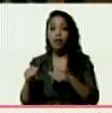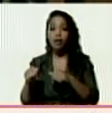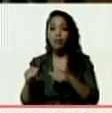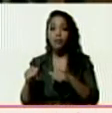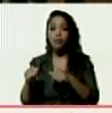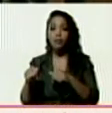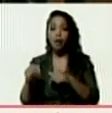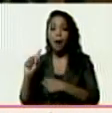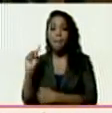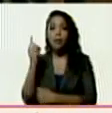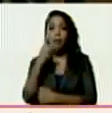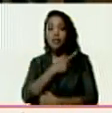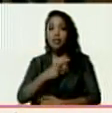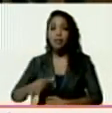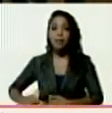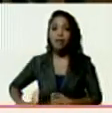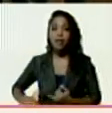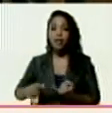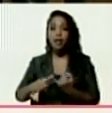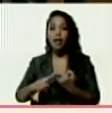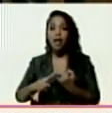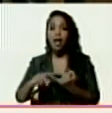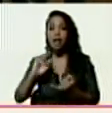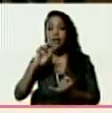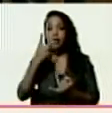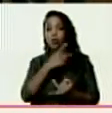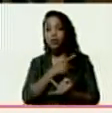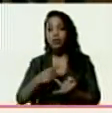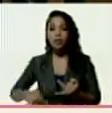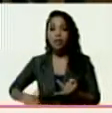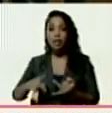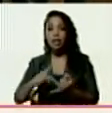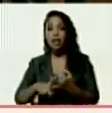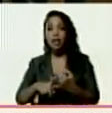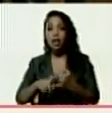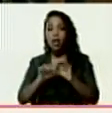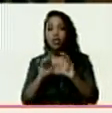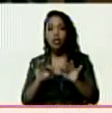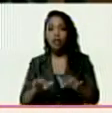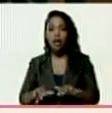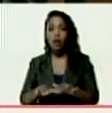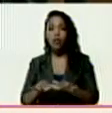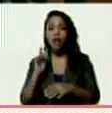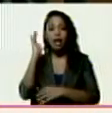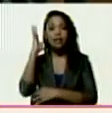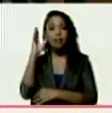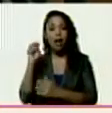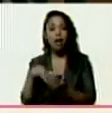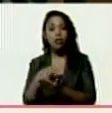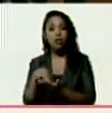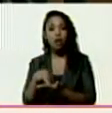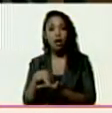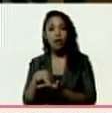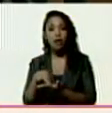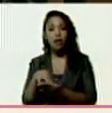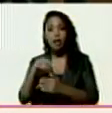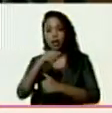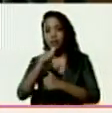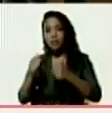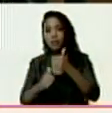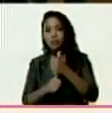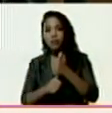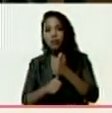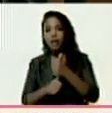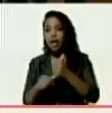el primer vicepresidente, el segundo vicepresidente y los secretarios de la Asamblea Nacional, el secretario y el subsecretario.